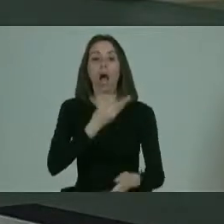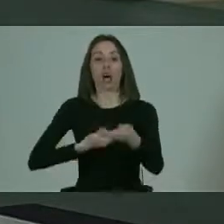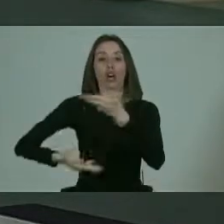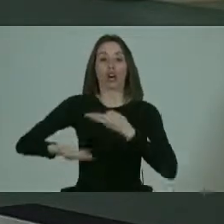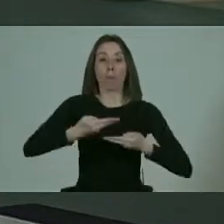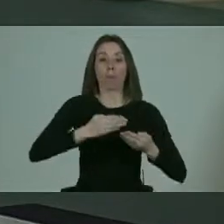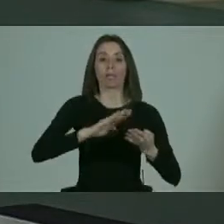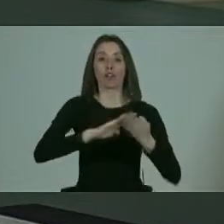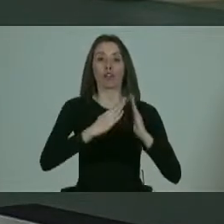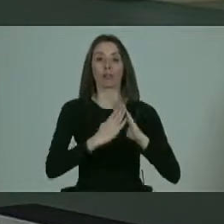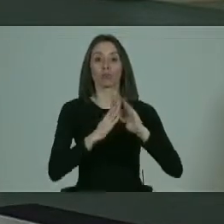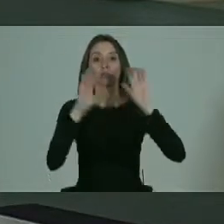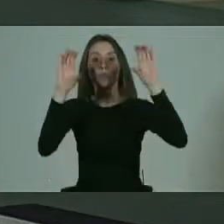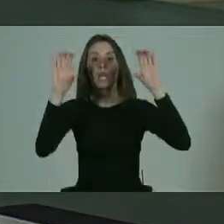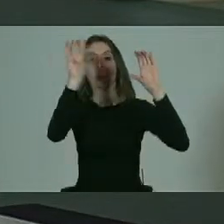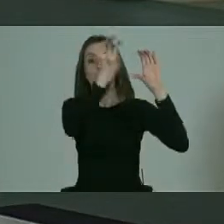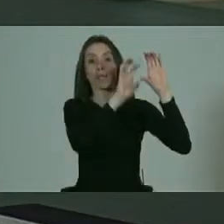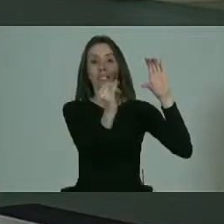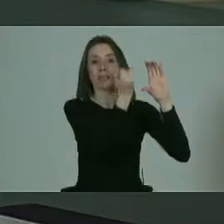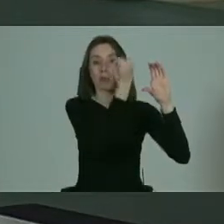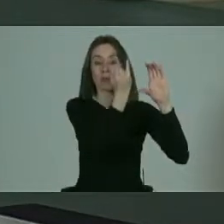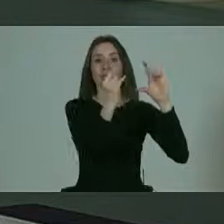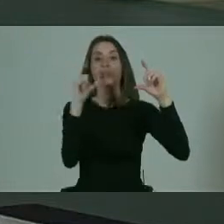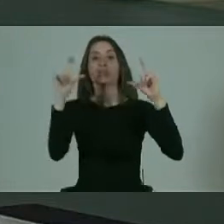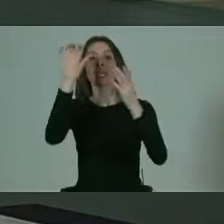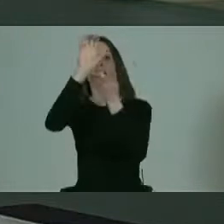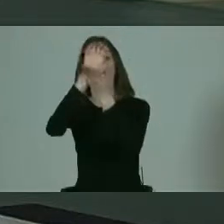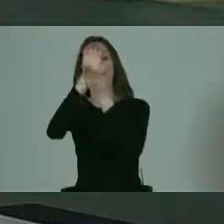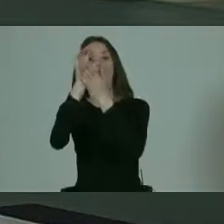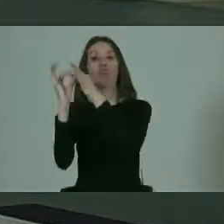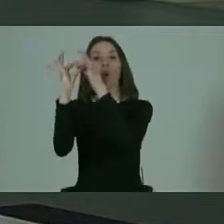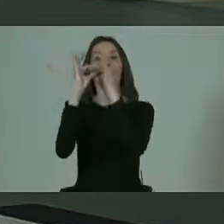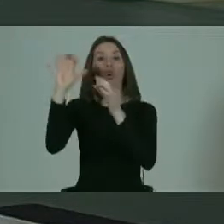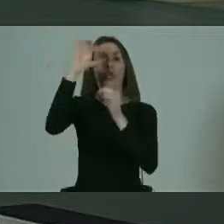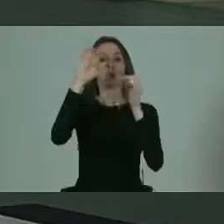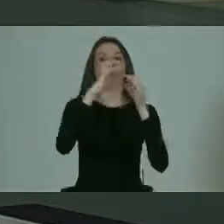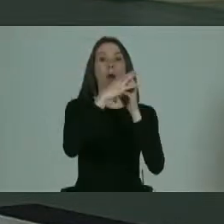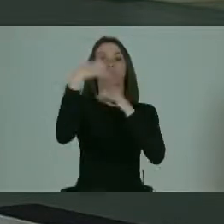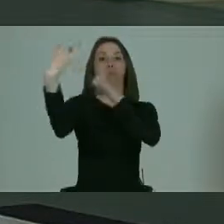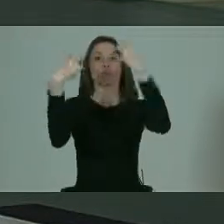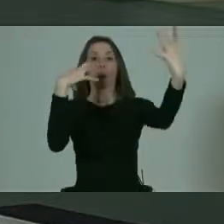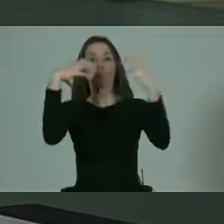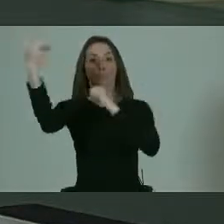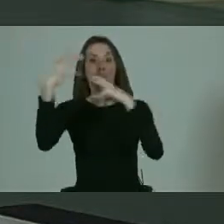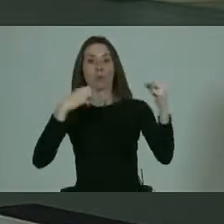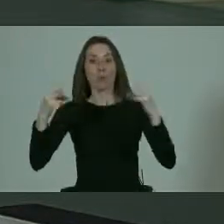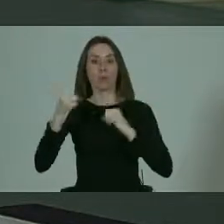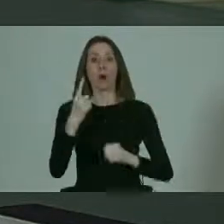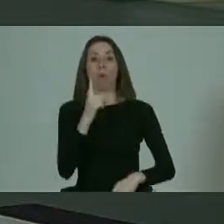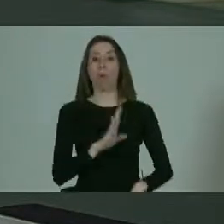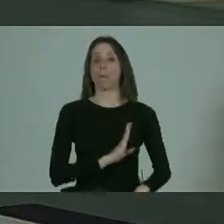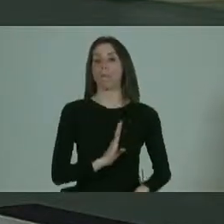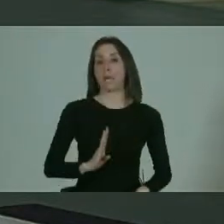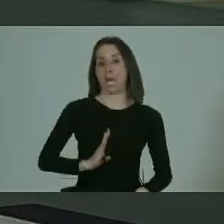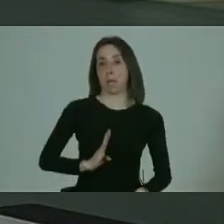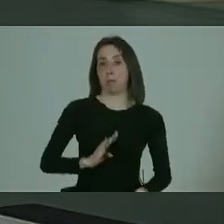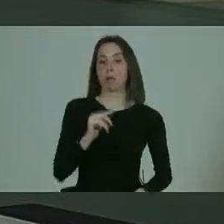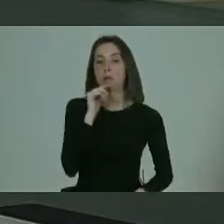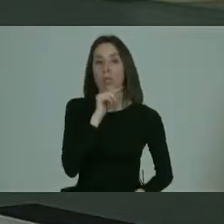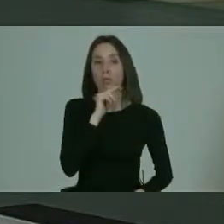solo por comunidades autónomas sino a nivel del estado y a nivel de la unión europea es decir si un miembro de